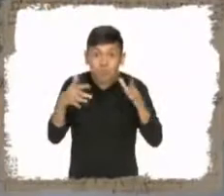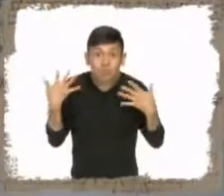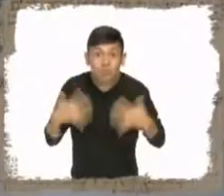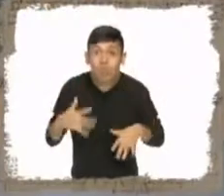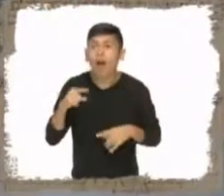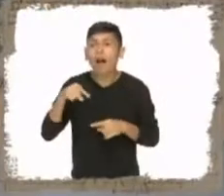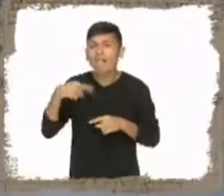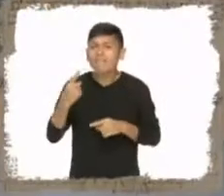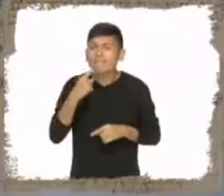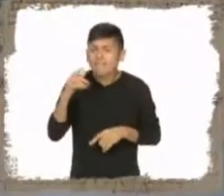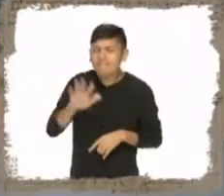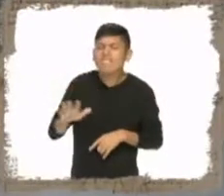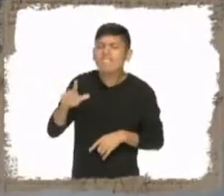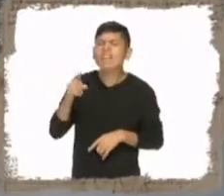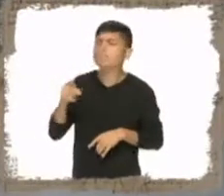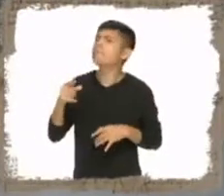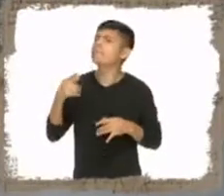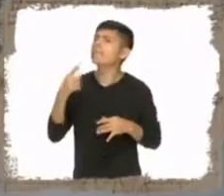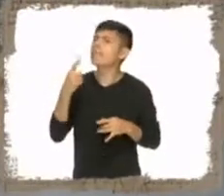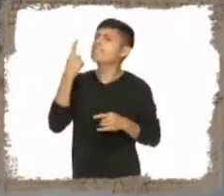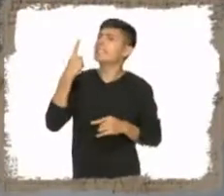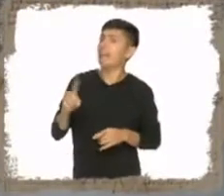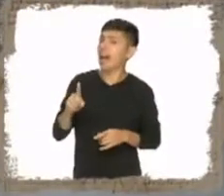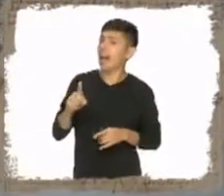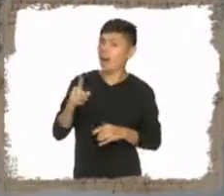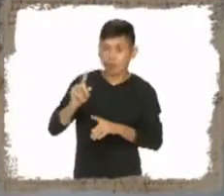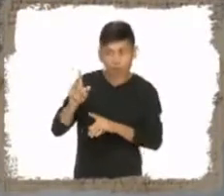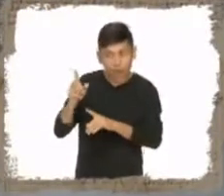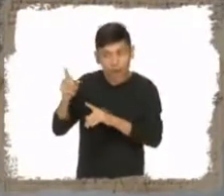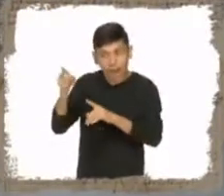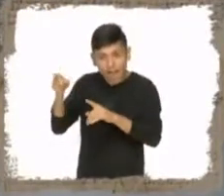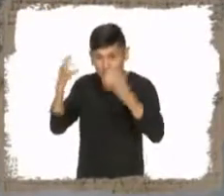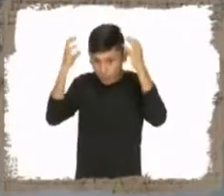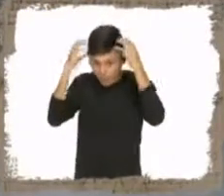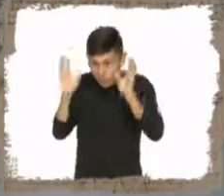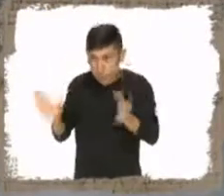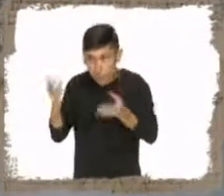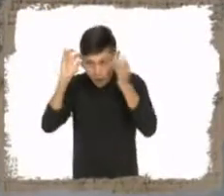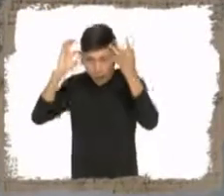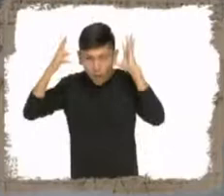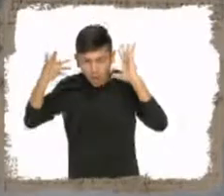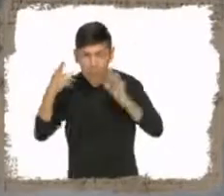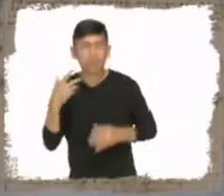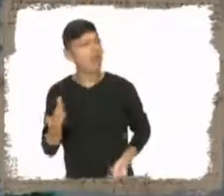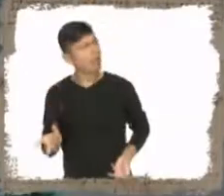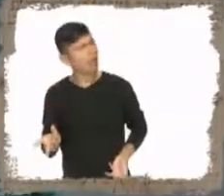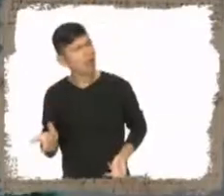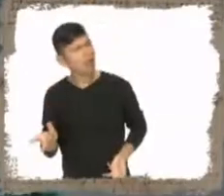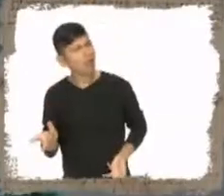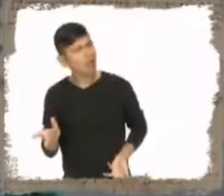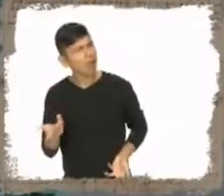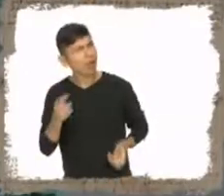¡Impactante! El próximo misterio es mucho más extraño que el peinado de Piki cuando se levanta.